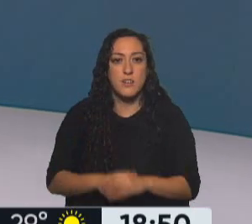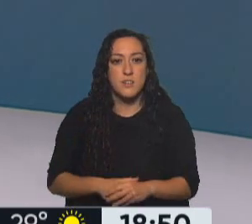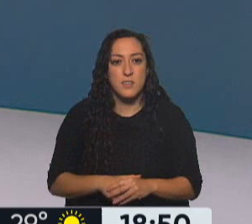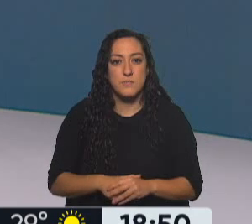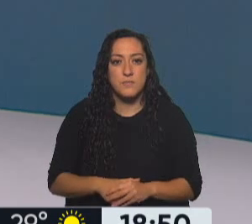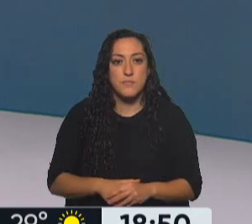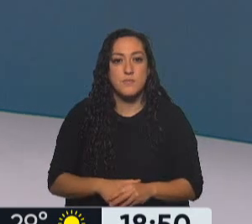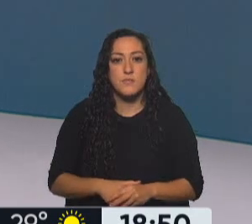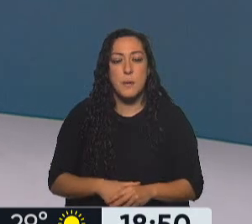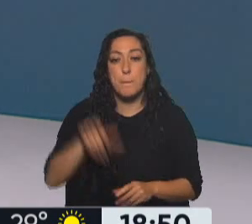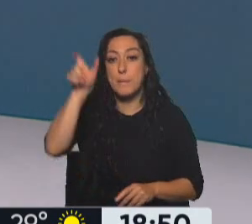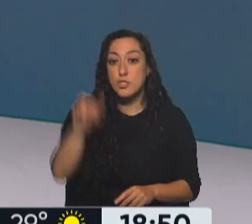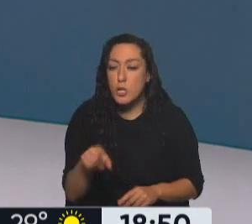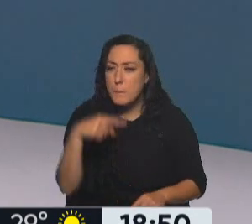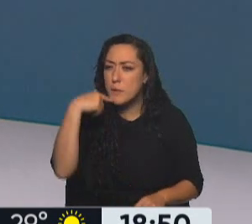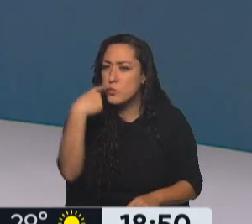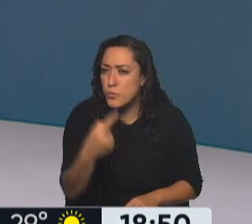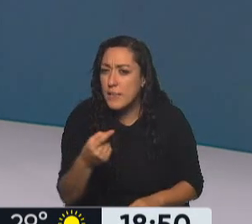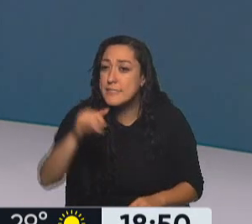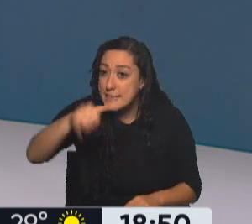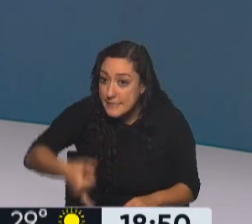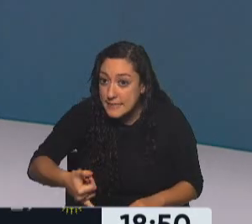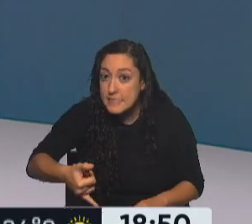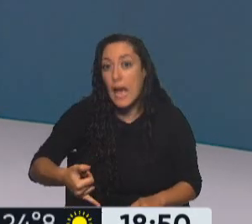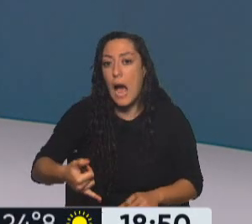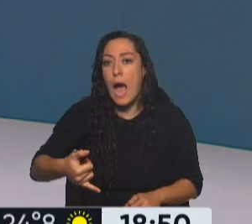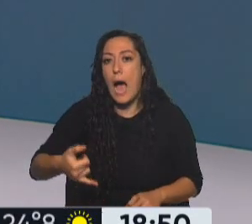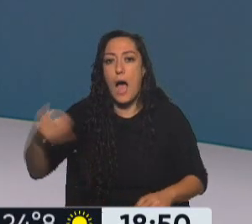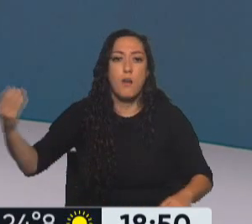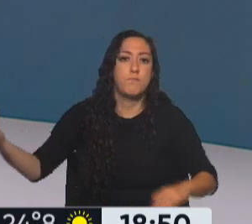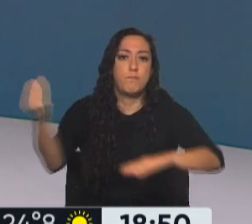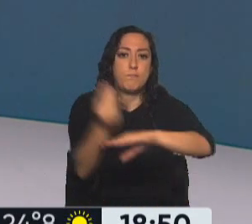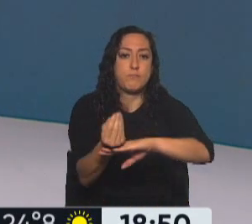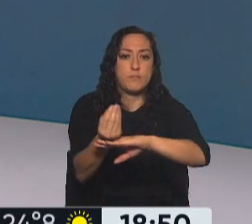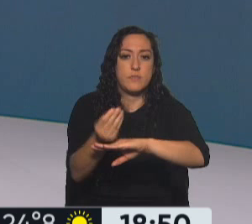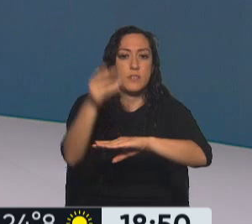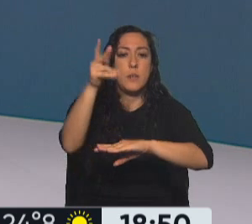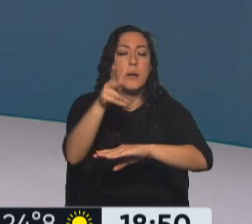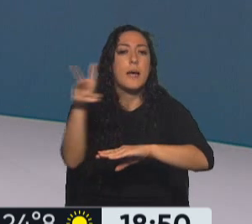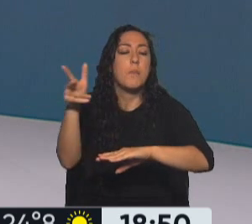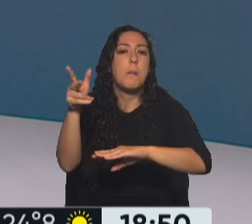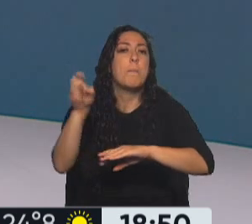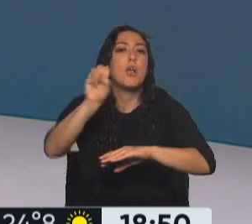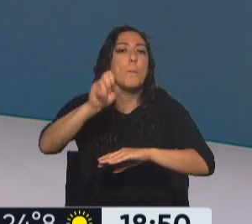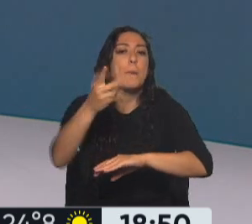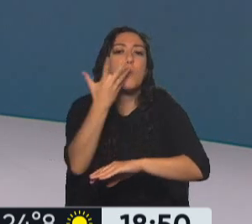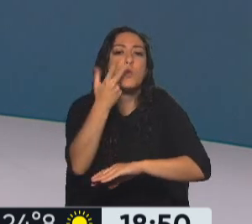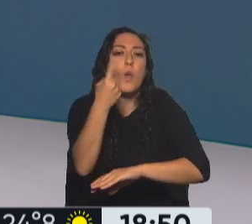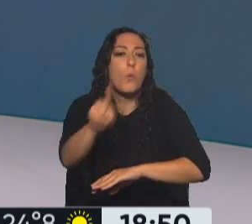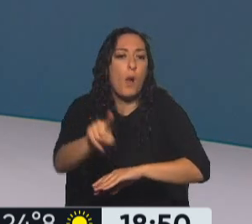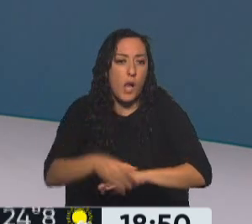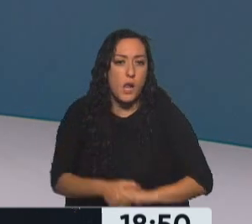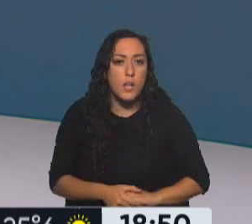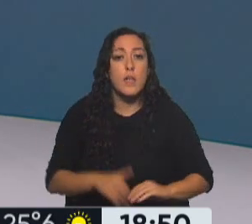le pregunta si acepta y en caso de que sí, qué nombre elige como pontífice. Luego los